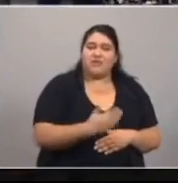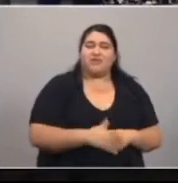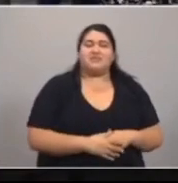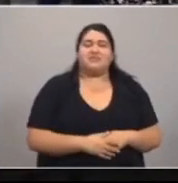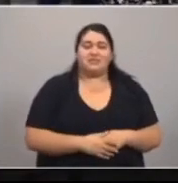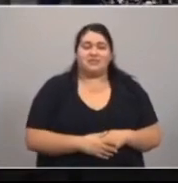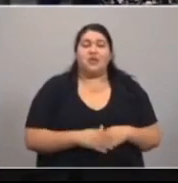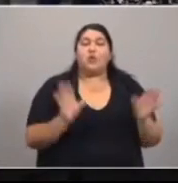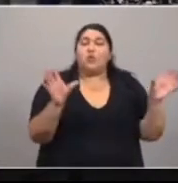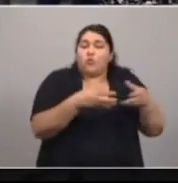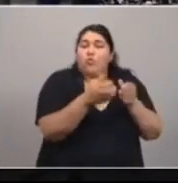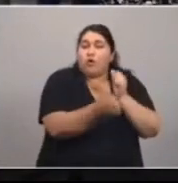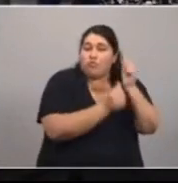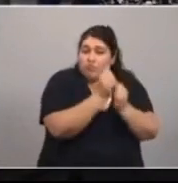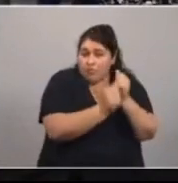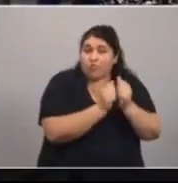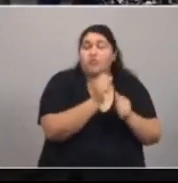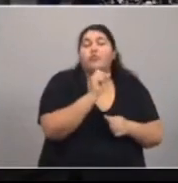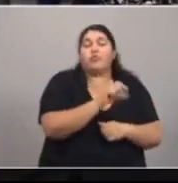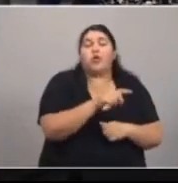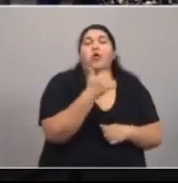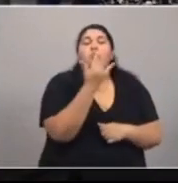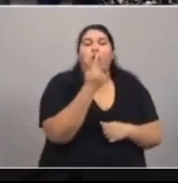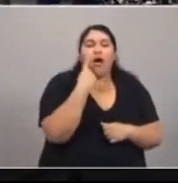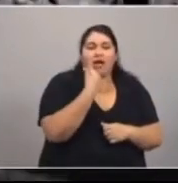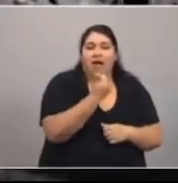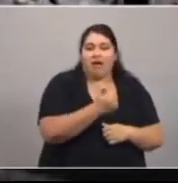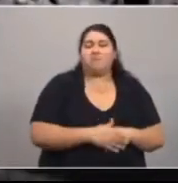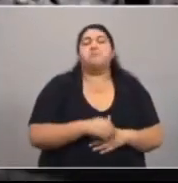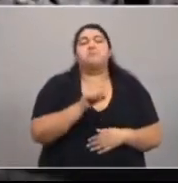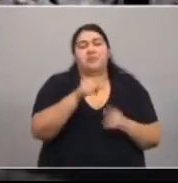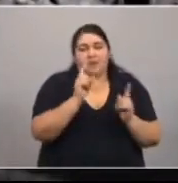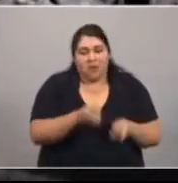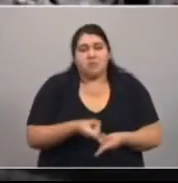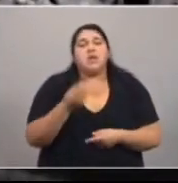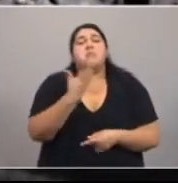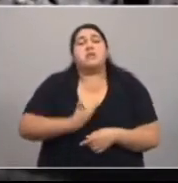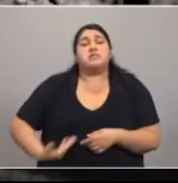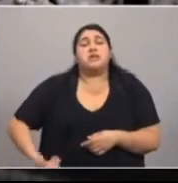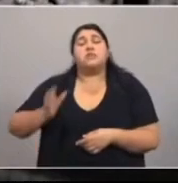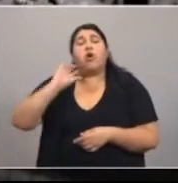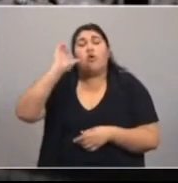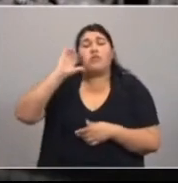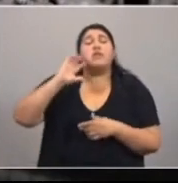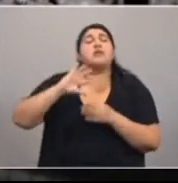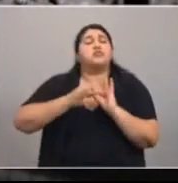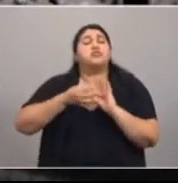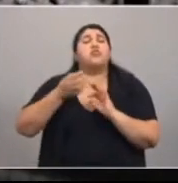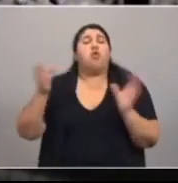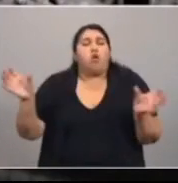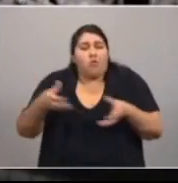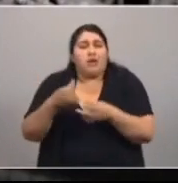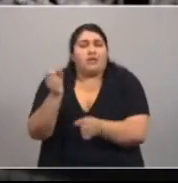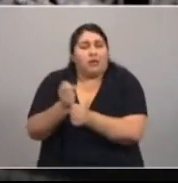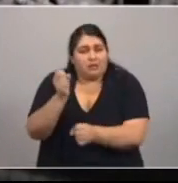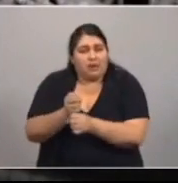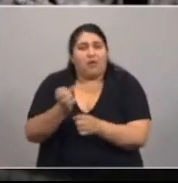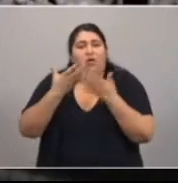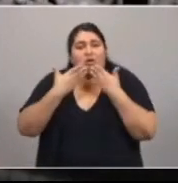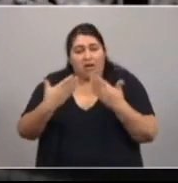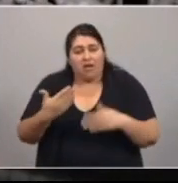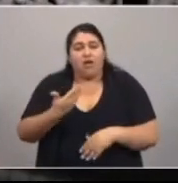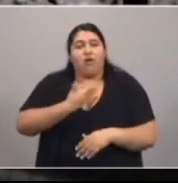como siempre también por estar aquí. Al señor presidente de la Confederación Nacional de Cooperativas de Trabajo, FECOTRAUN, Cristian Miño, muchas gracias también por